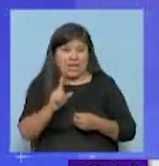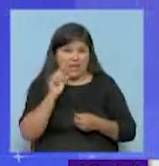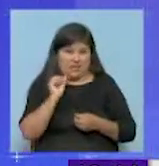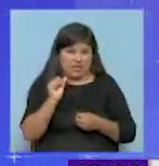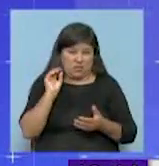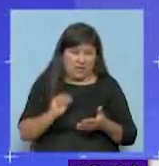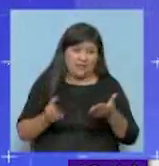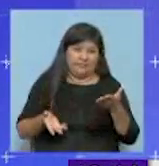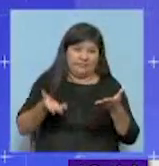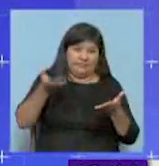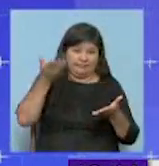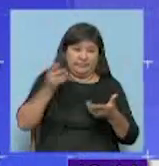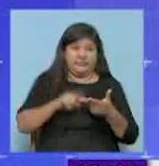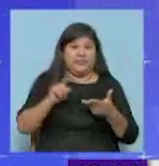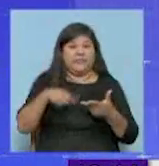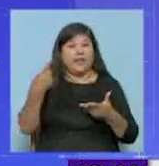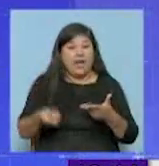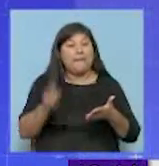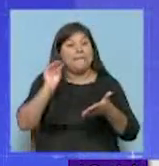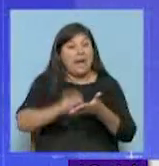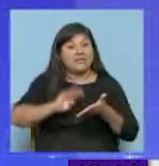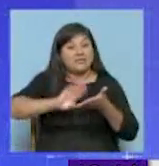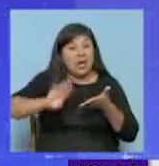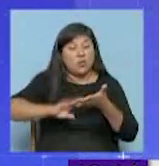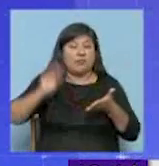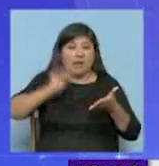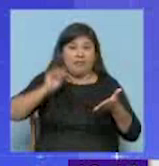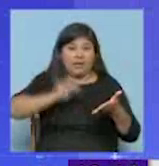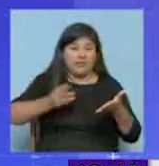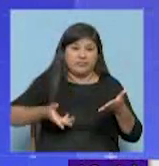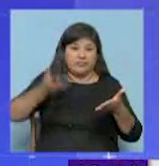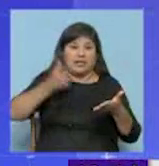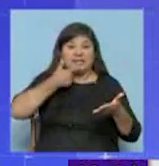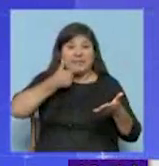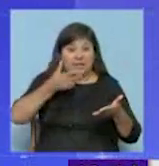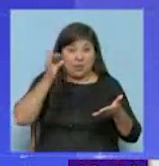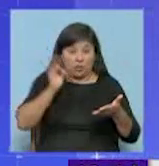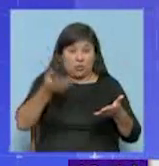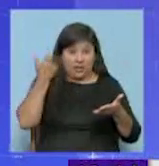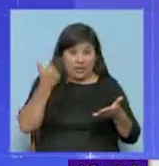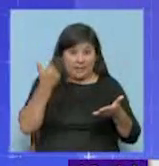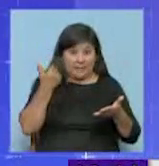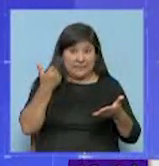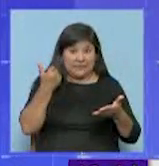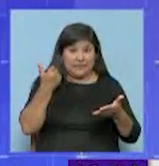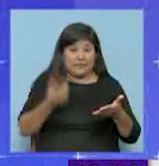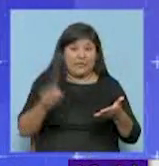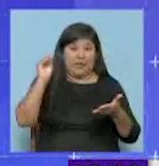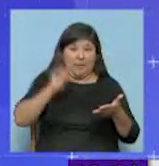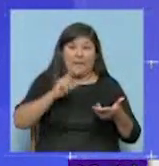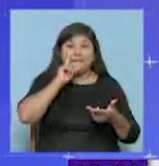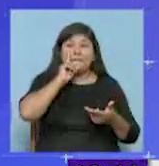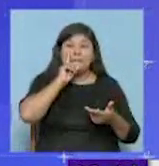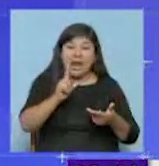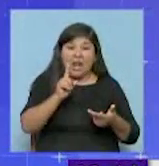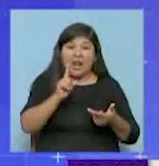cuota. Los aumentos extras en septiembre y octubre aumentaron entre 1.000 y 3.000